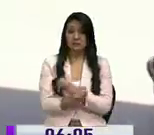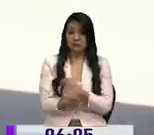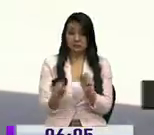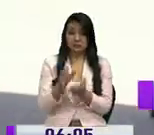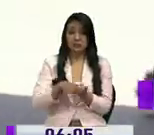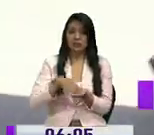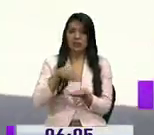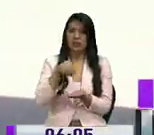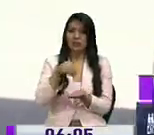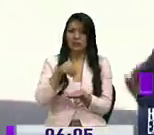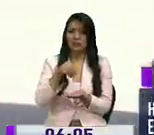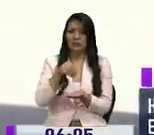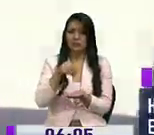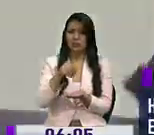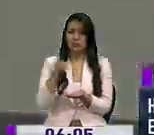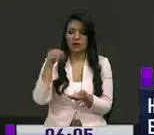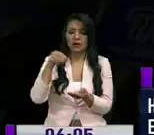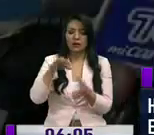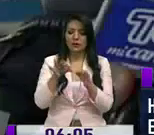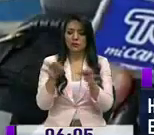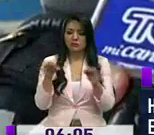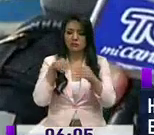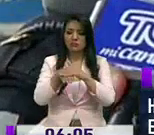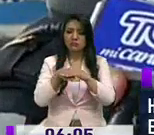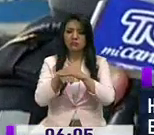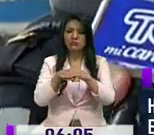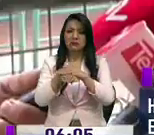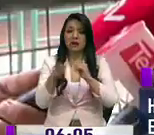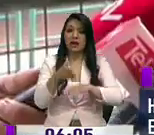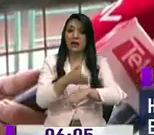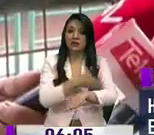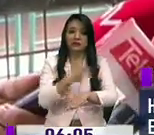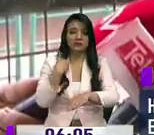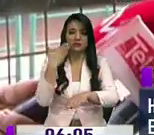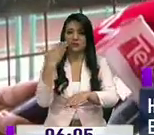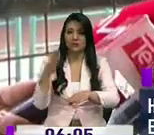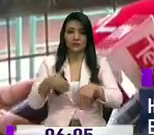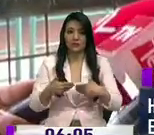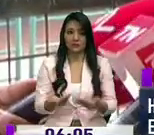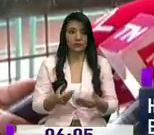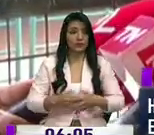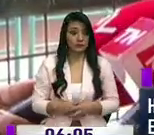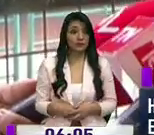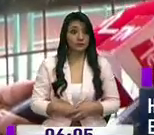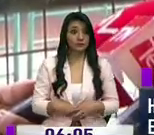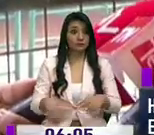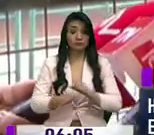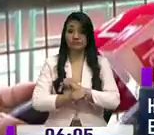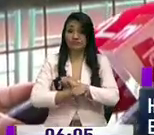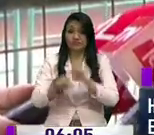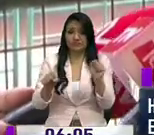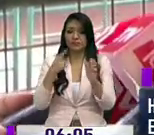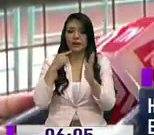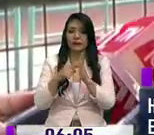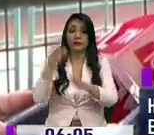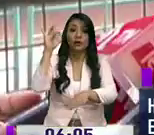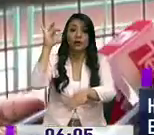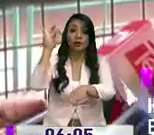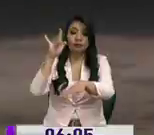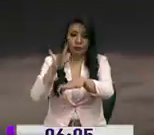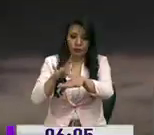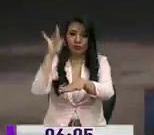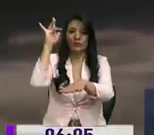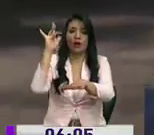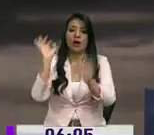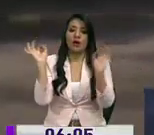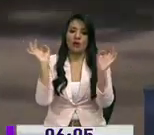pólvora, posiblemente en alguna funda guardadas, no sé, con anticipación. Se puede ocurrir la explosión por cualquier tipo de manipulación, sea por la descarga estática